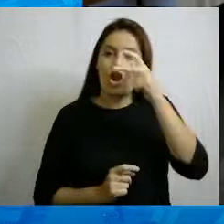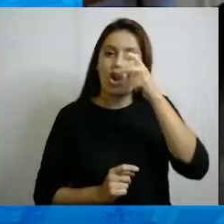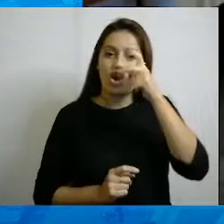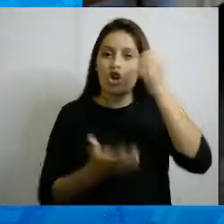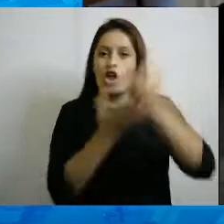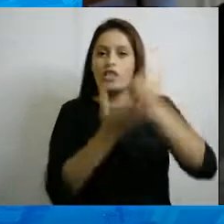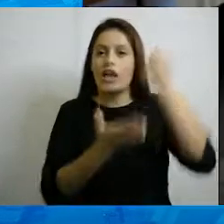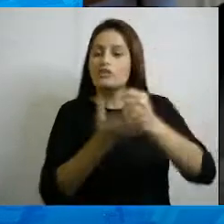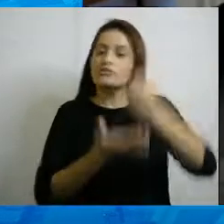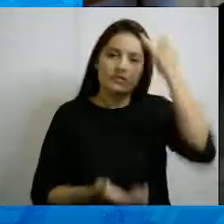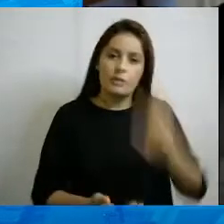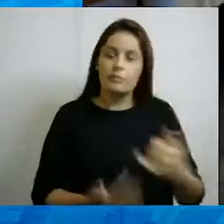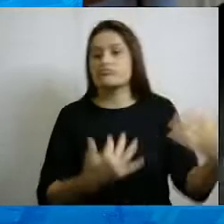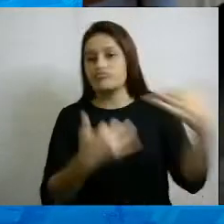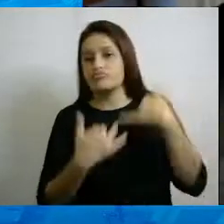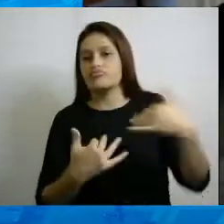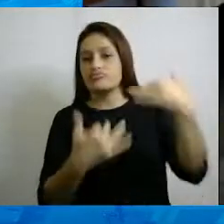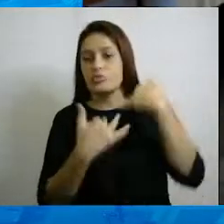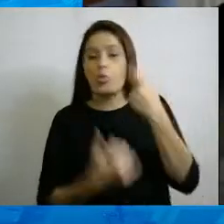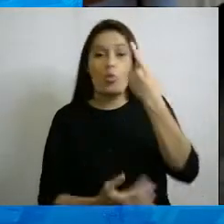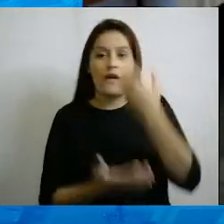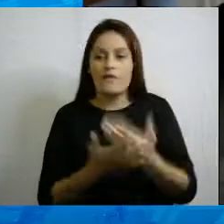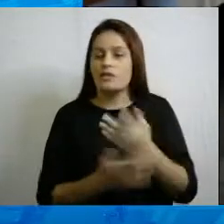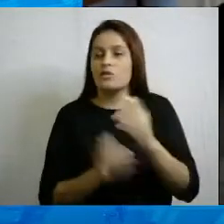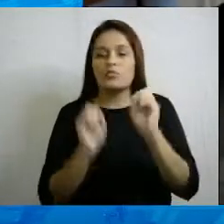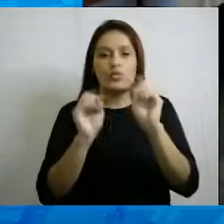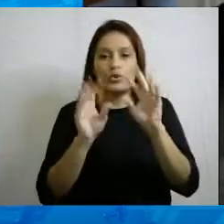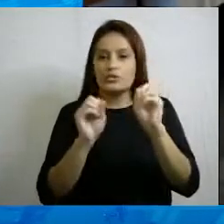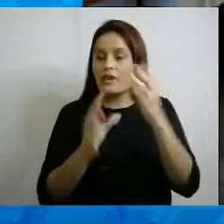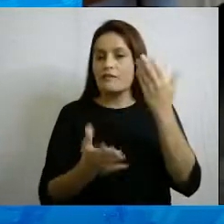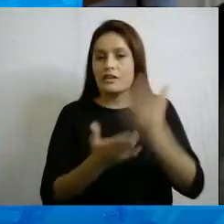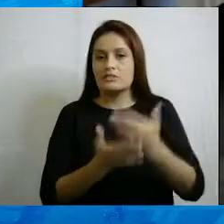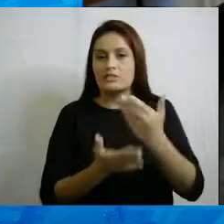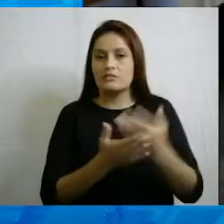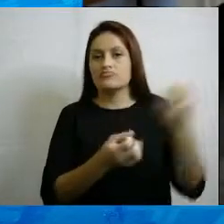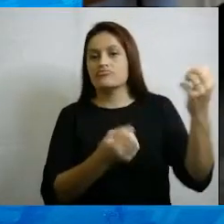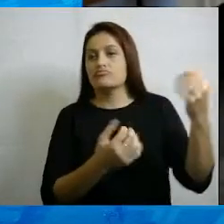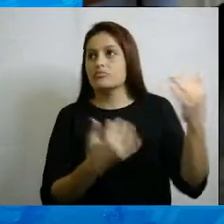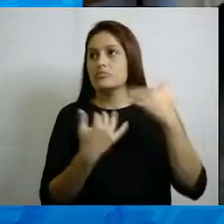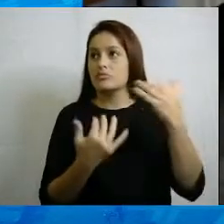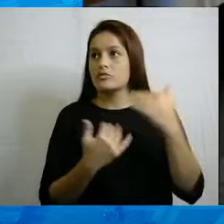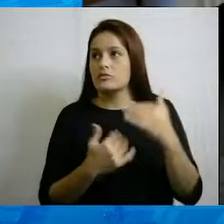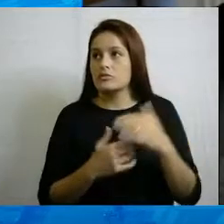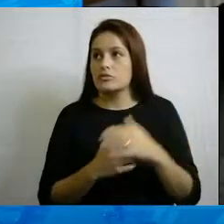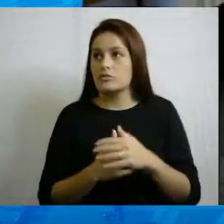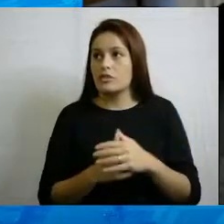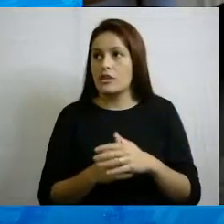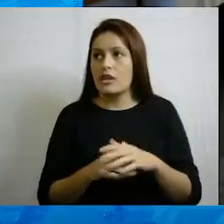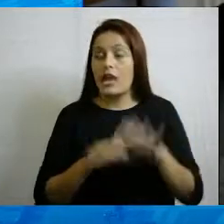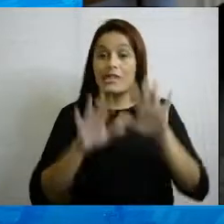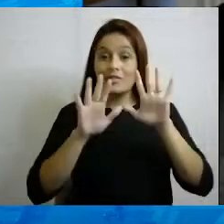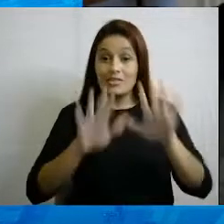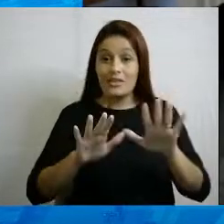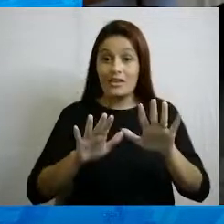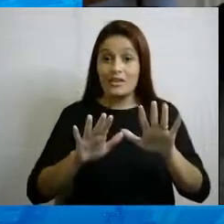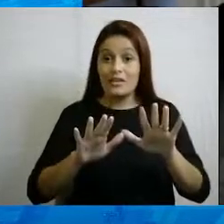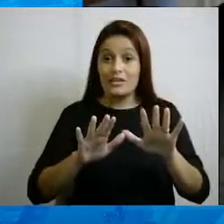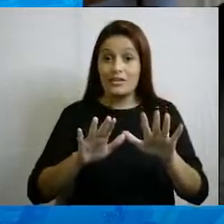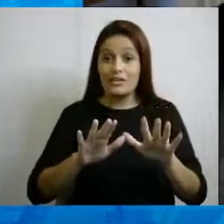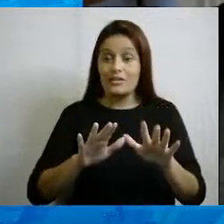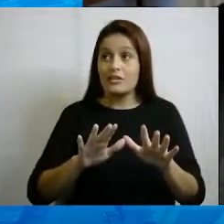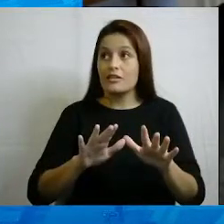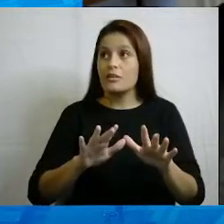sido tantas veces, no es una, varias veces. Los 10 partes que tuvo con la notaría de Fernando